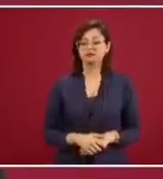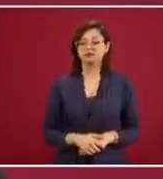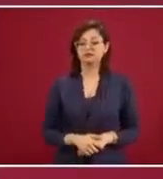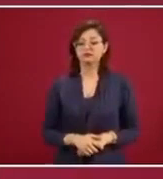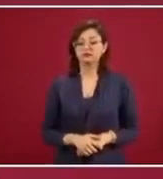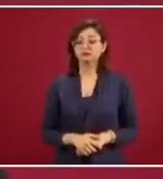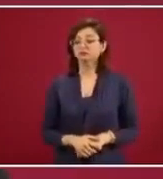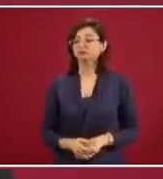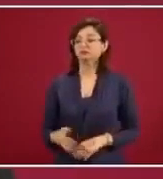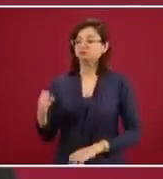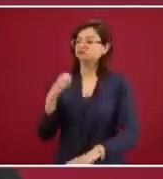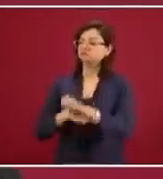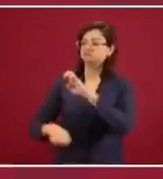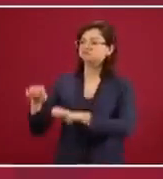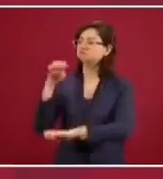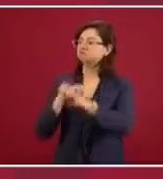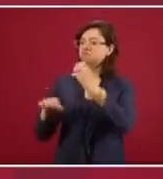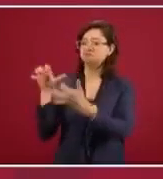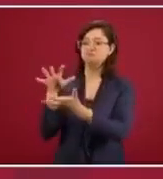La mayoría